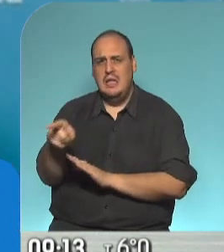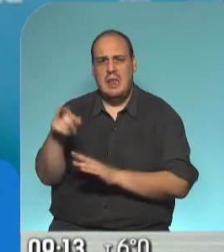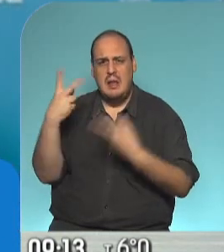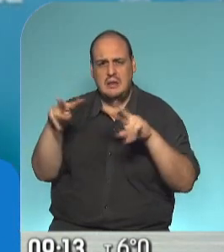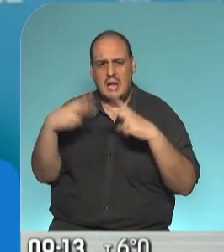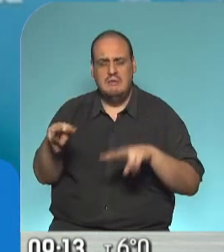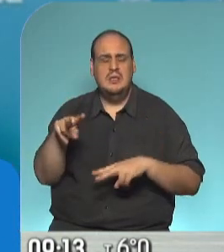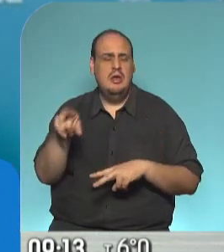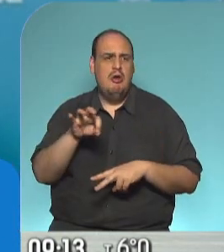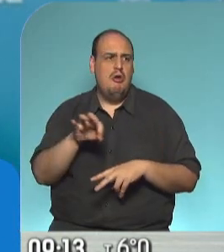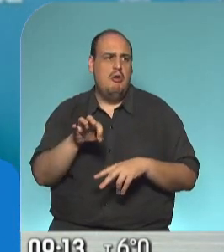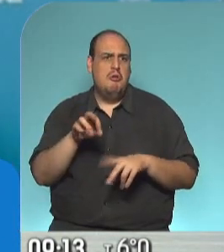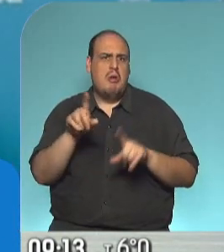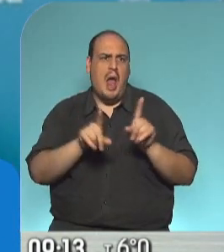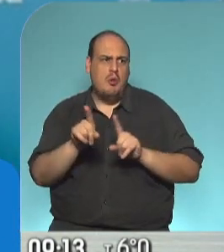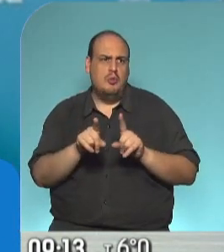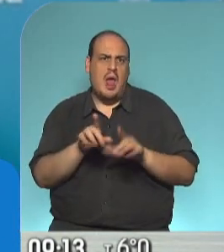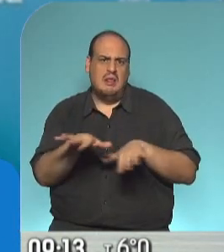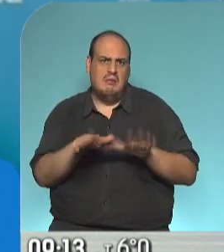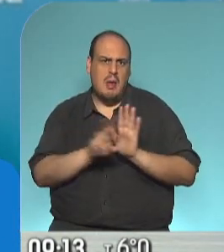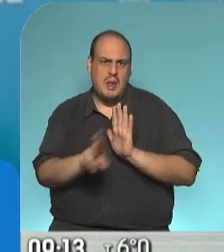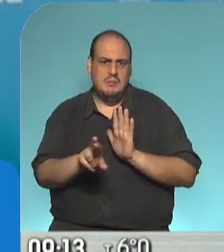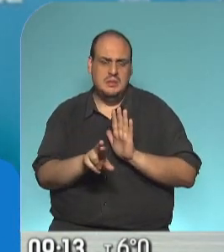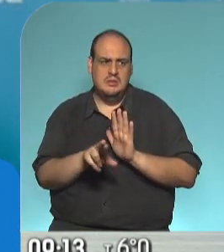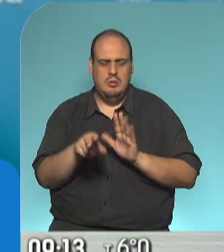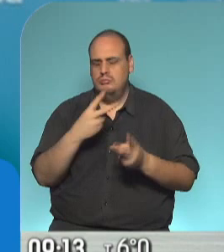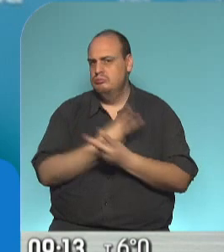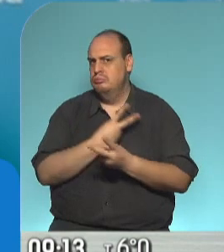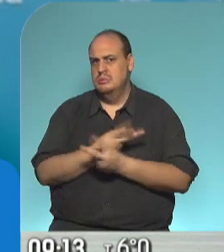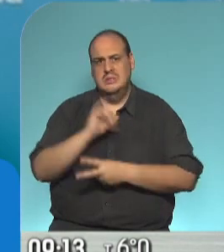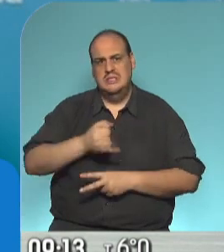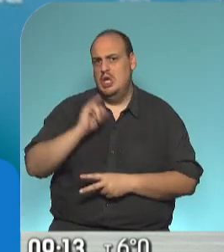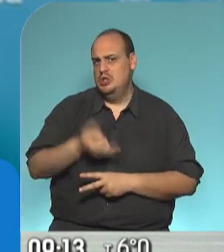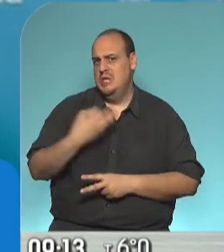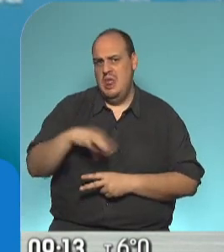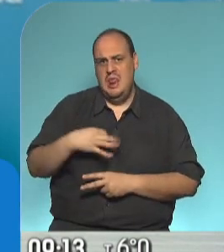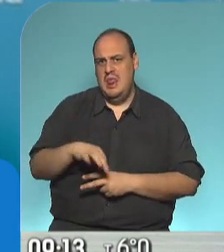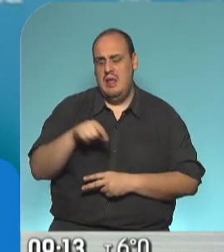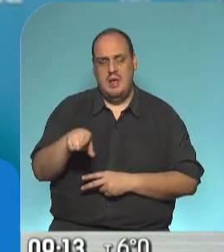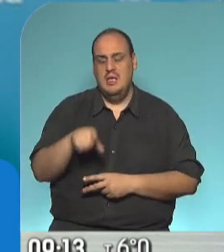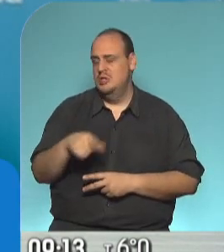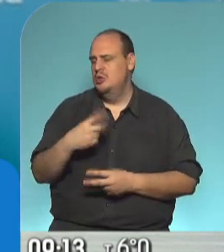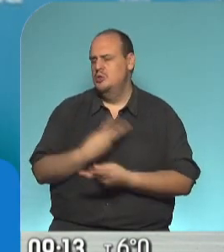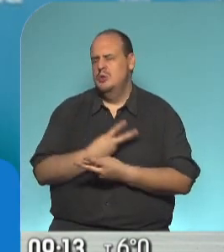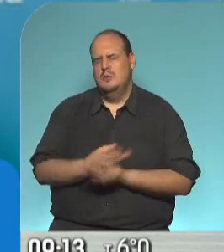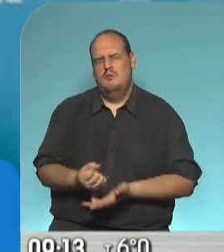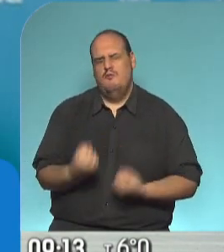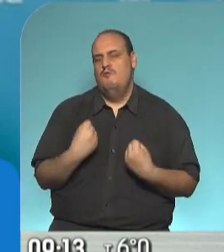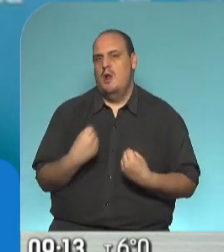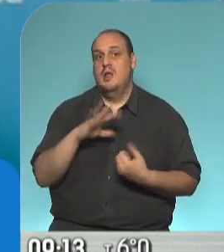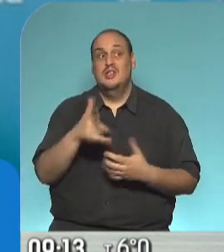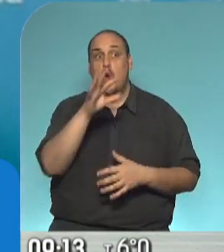hacer alguna actividad autorizada, es optimizar realmente los cuidados. Eso es convivir con el